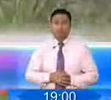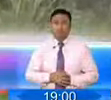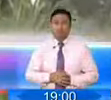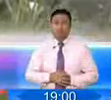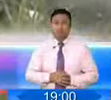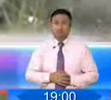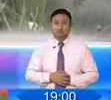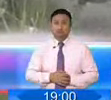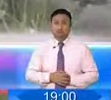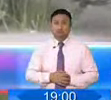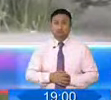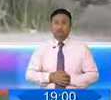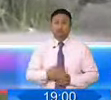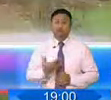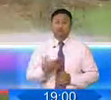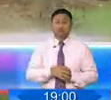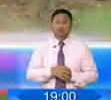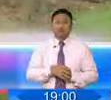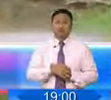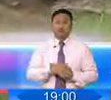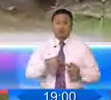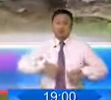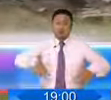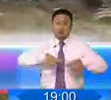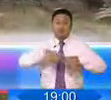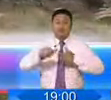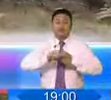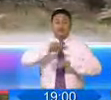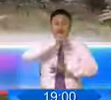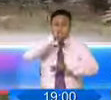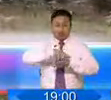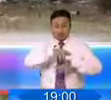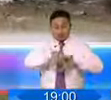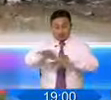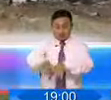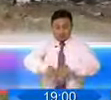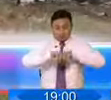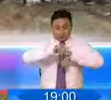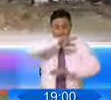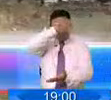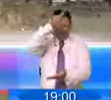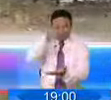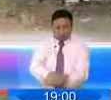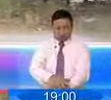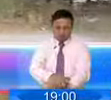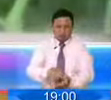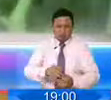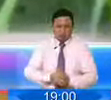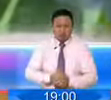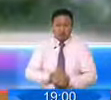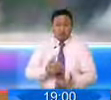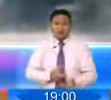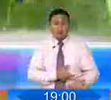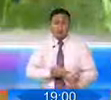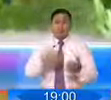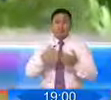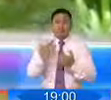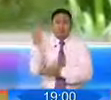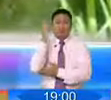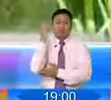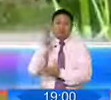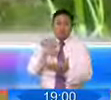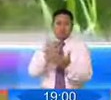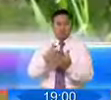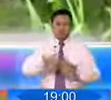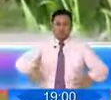La aeronave cayó en una zona de cultivos agrícolas cerca de la terminal 1 del aeropuerto, en el municipio Boyeros. Bomberos y equipos de emergencia llegaron hasta el